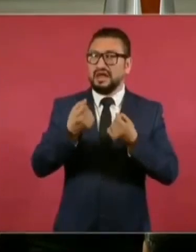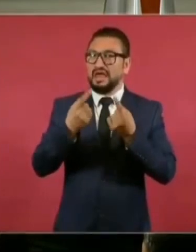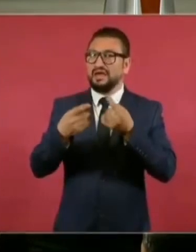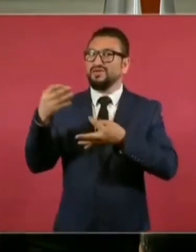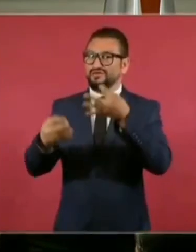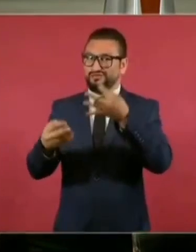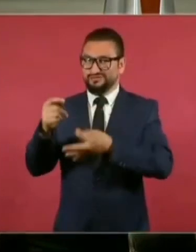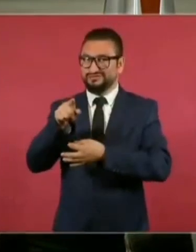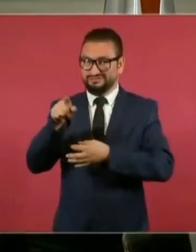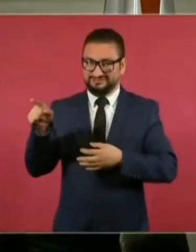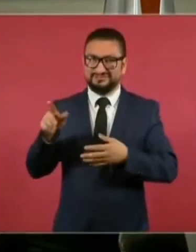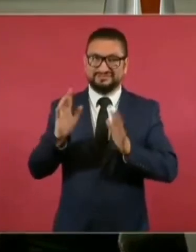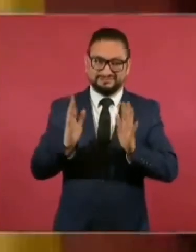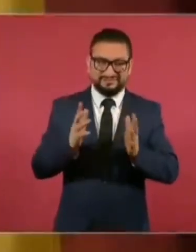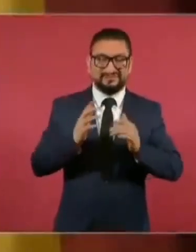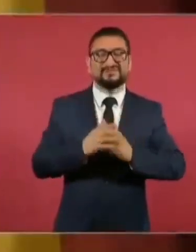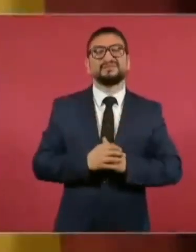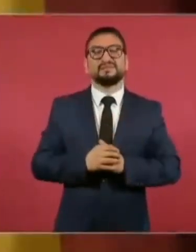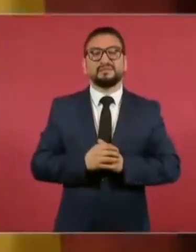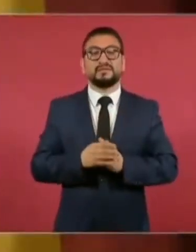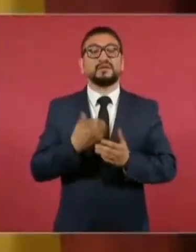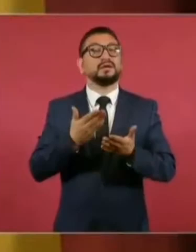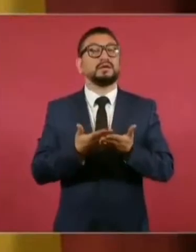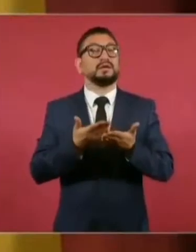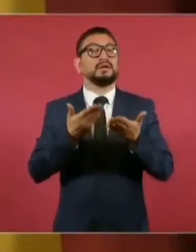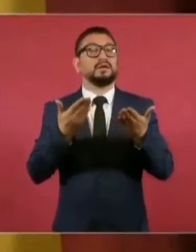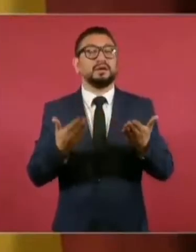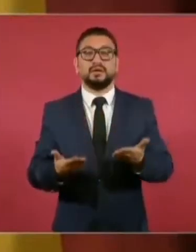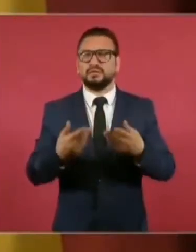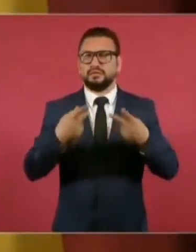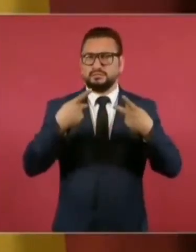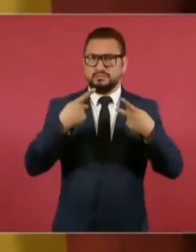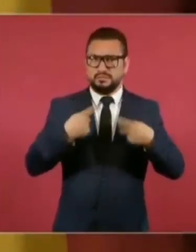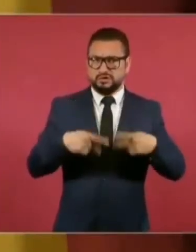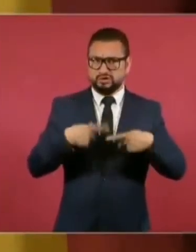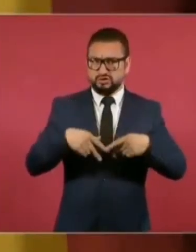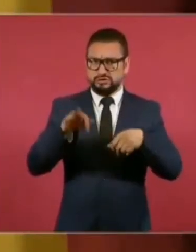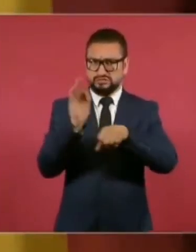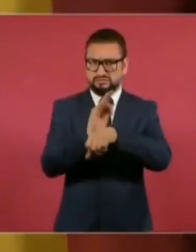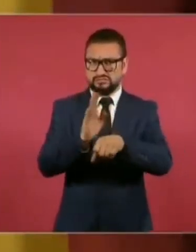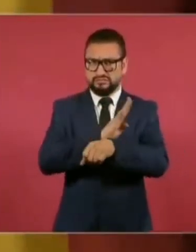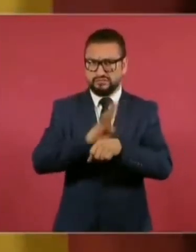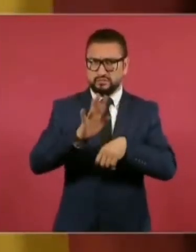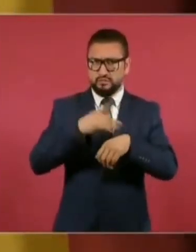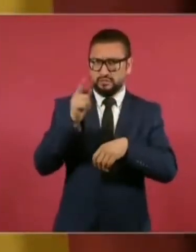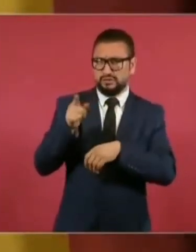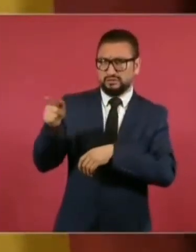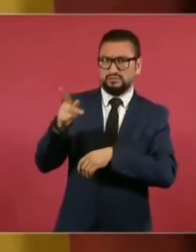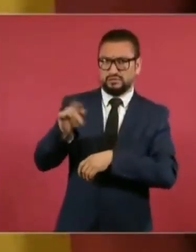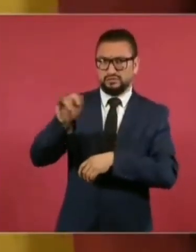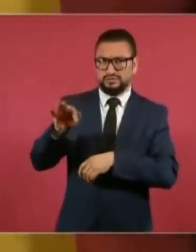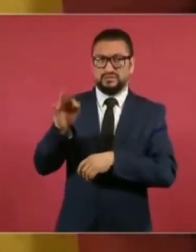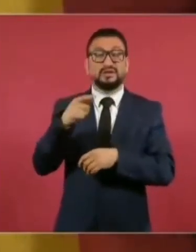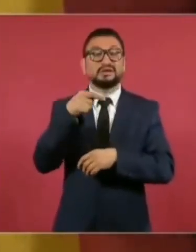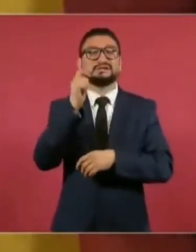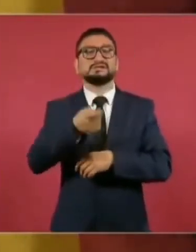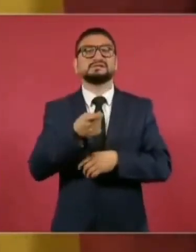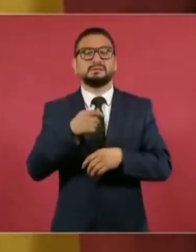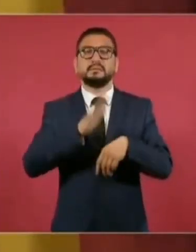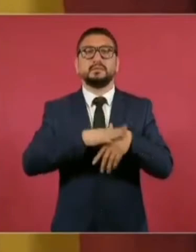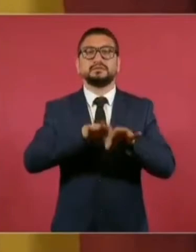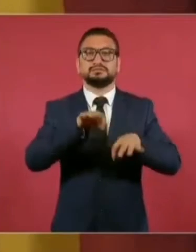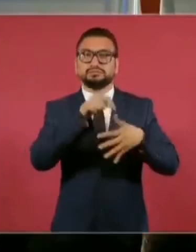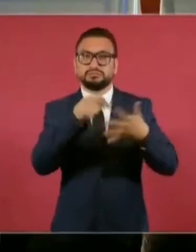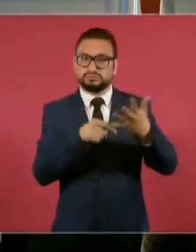Ahora, ¿cuáles son algunos delincuentes beneficiados también por el Poder Judicial, de los más relevantes?